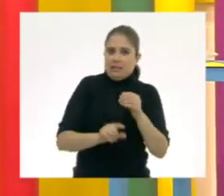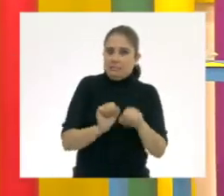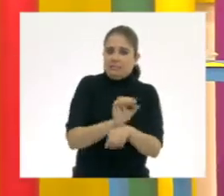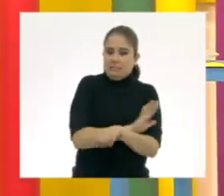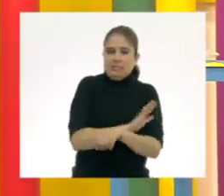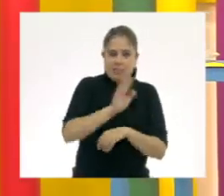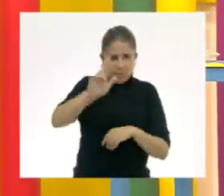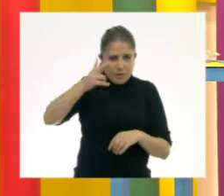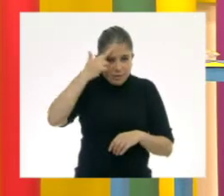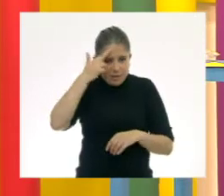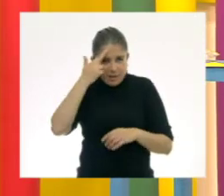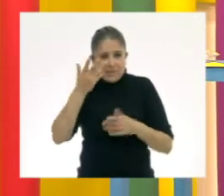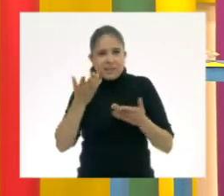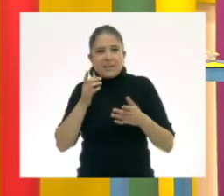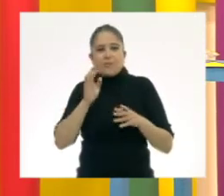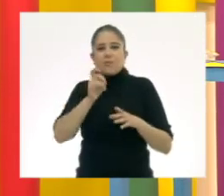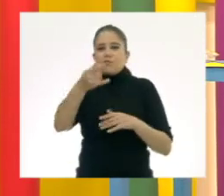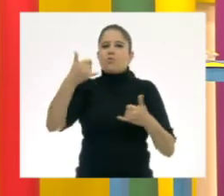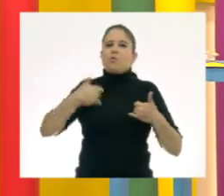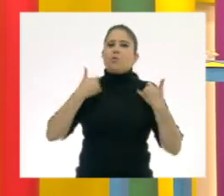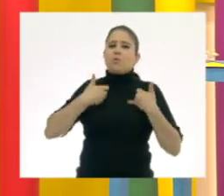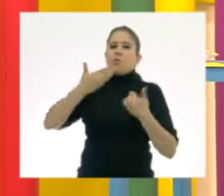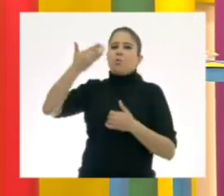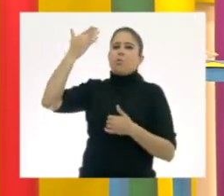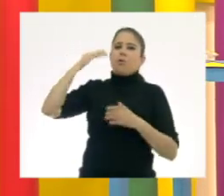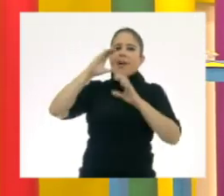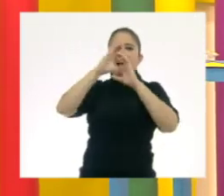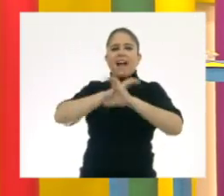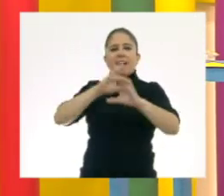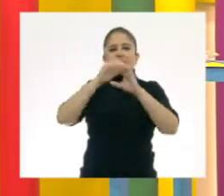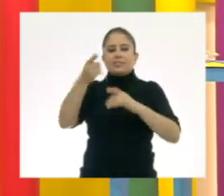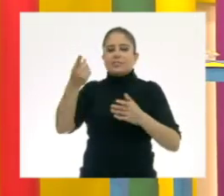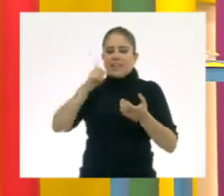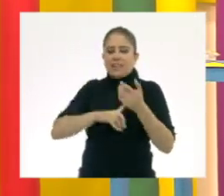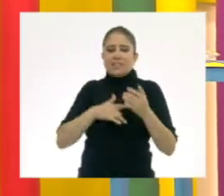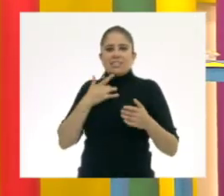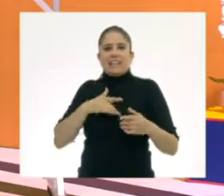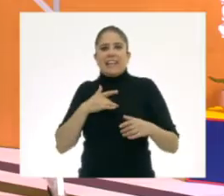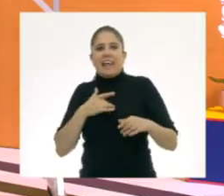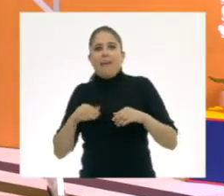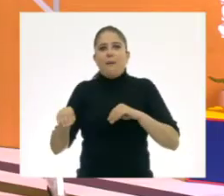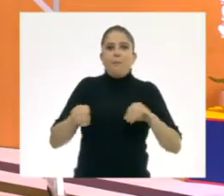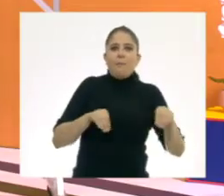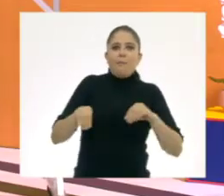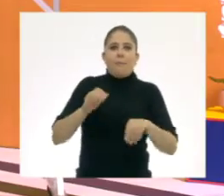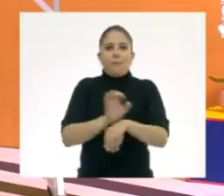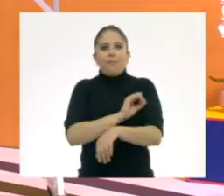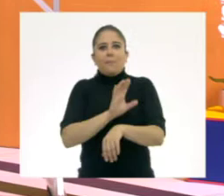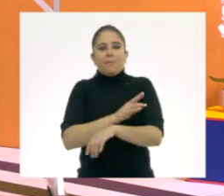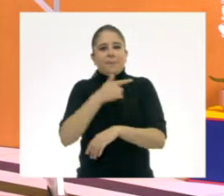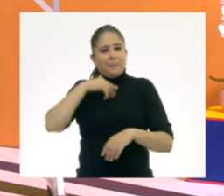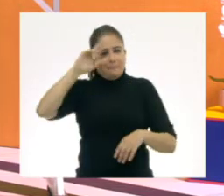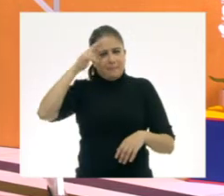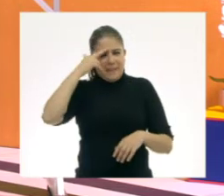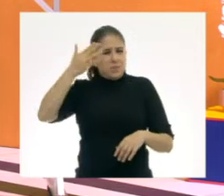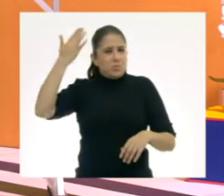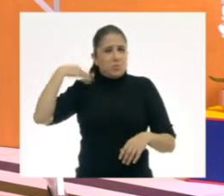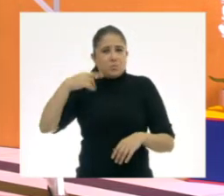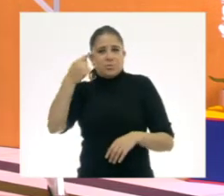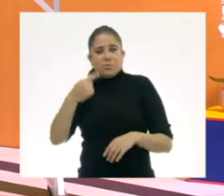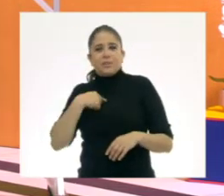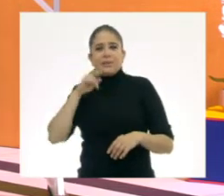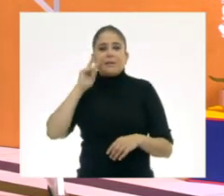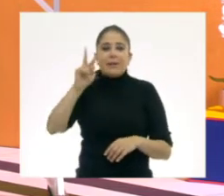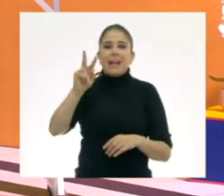¿Tú recuerdas alguna vez, por ejemplo, de chica, alguna canción que te haya provocado algo? Una, sí, ¿alguna emoción? Claro. Yo me acuerdo cuando estaba muy chiquita, me llevaron